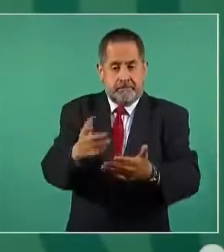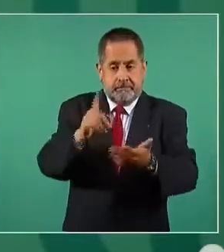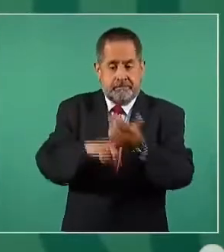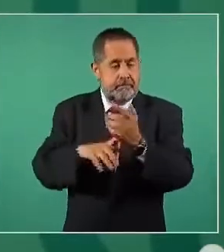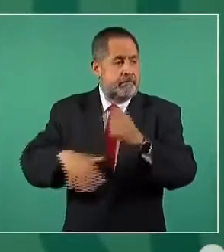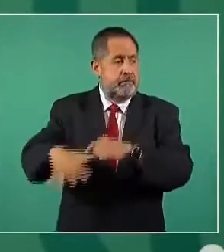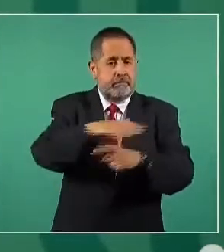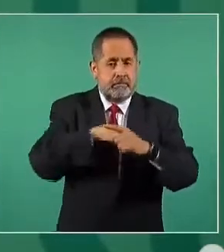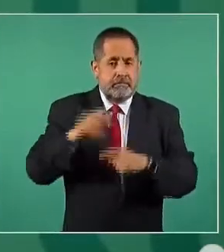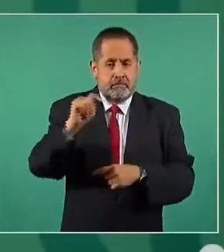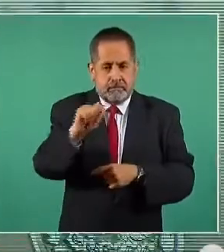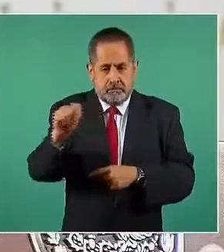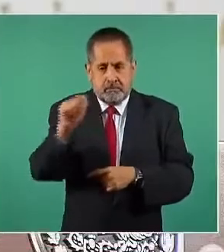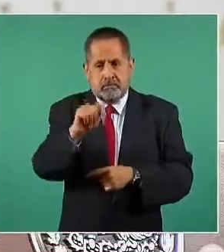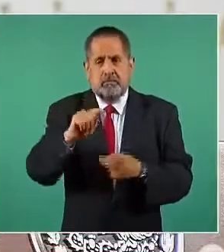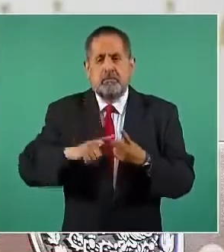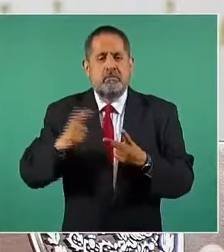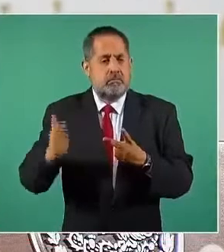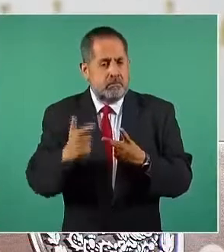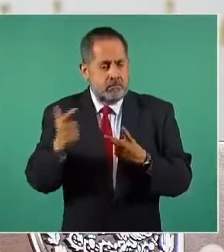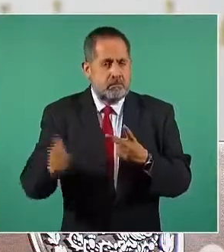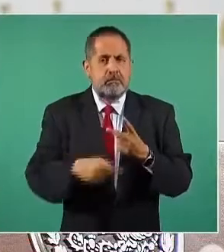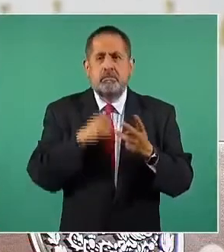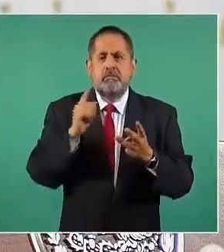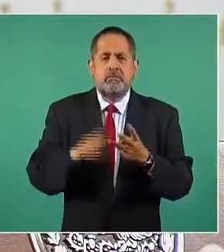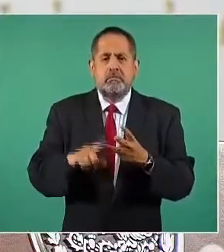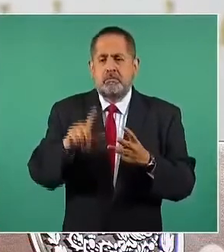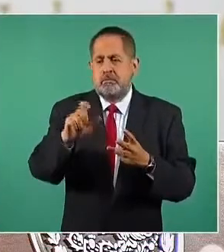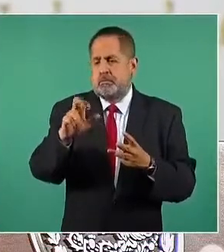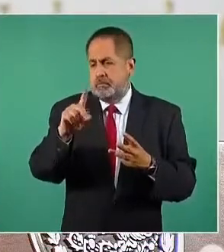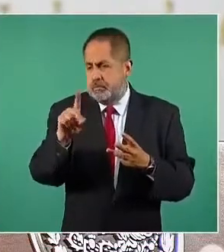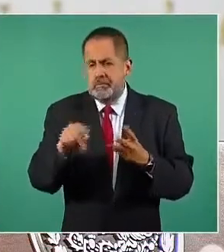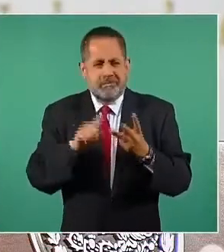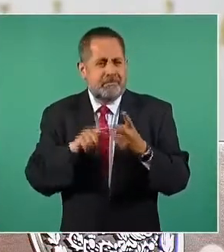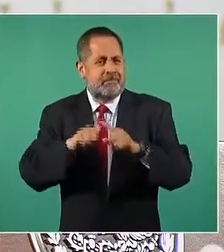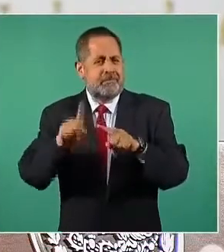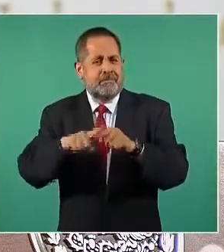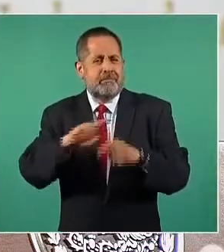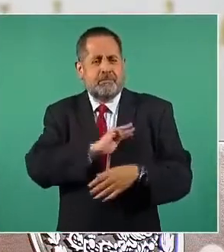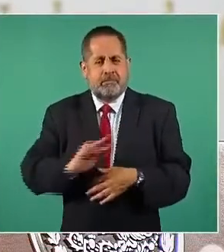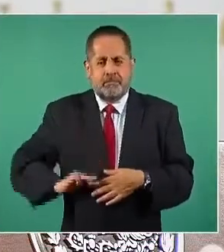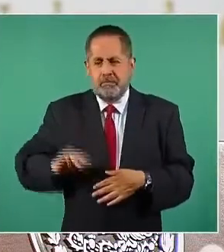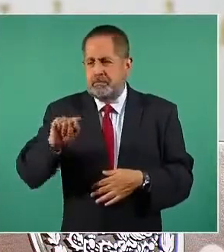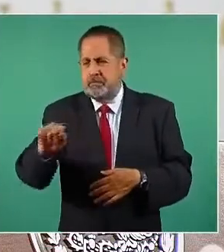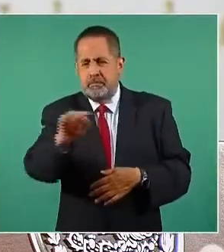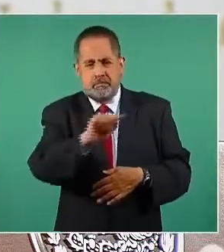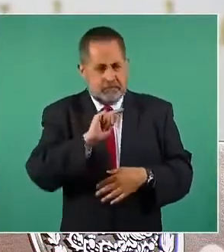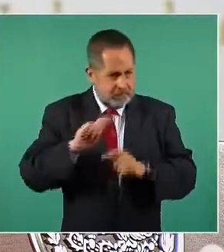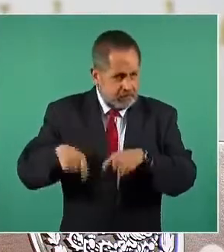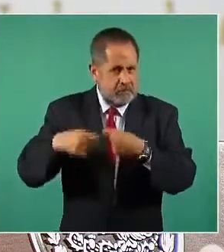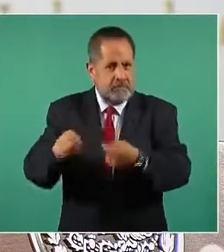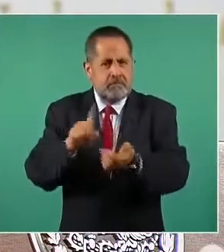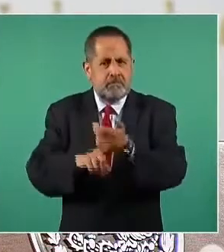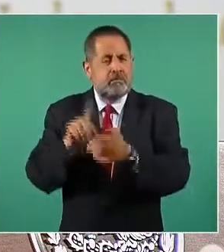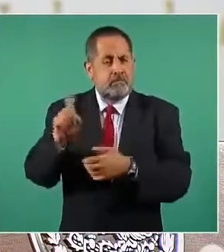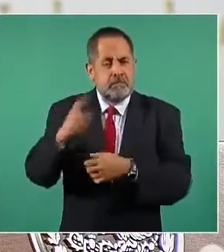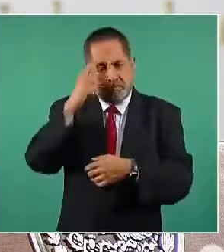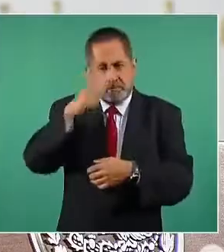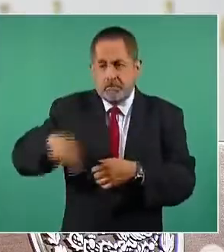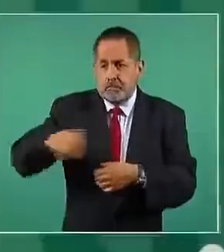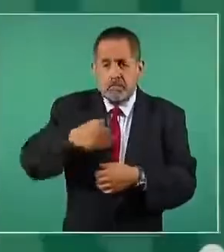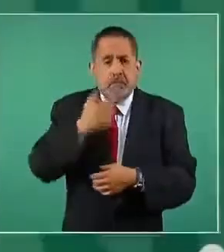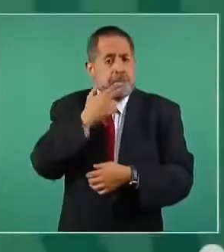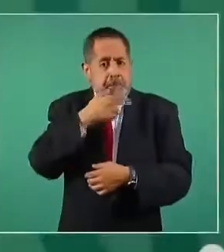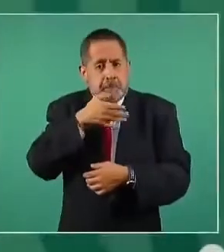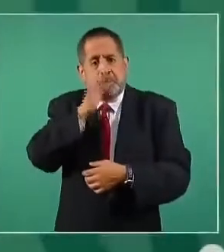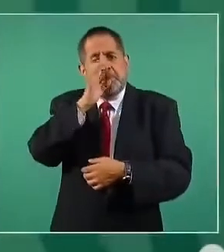a Torreón, a Gómez Palacio, a Lerdo, a todos los municipios, para consumo